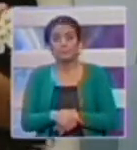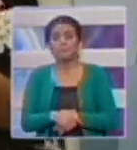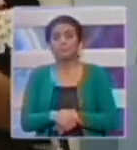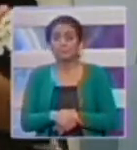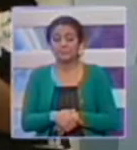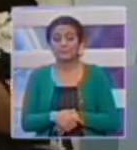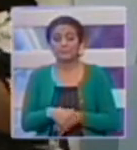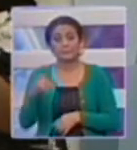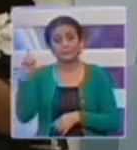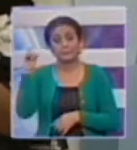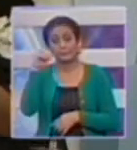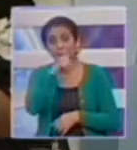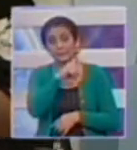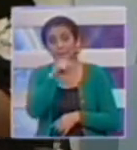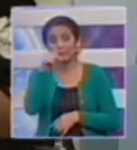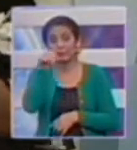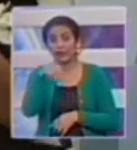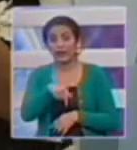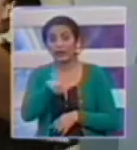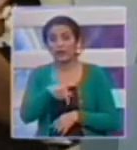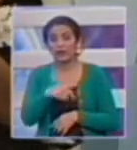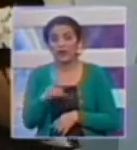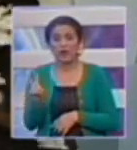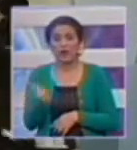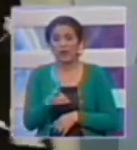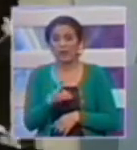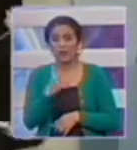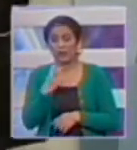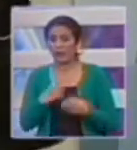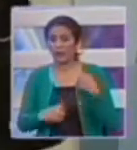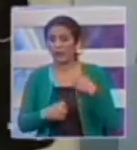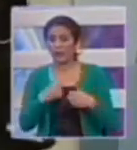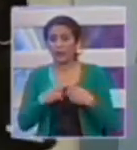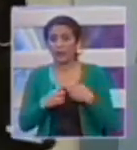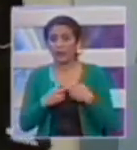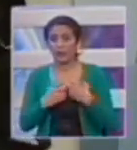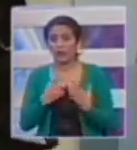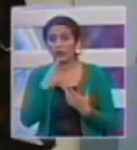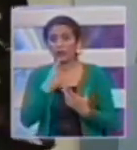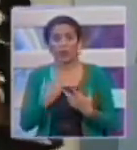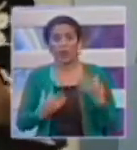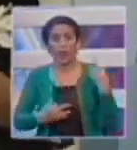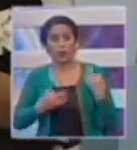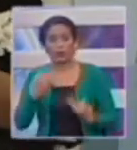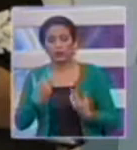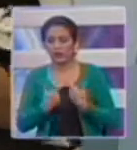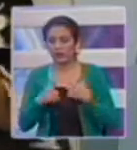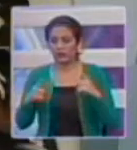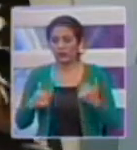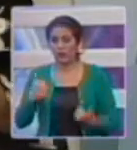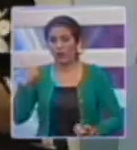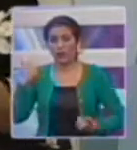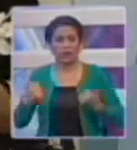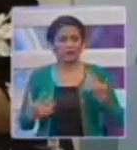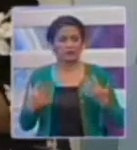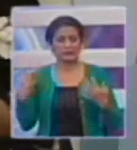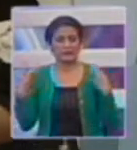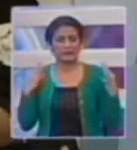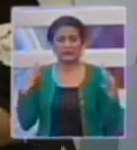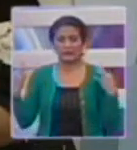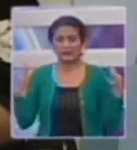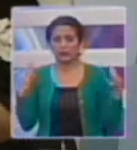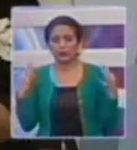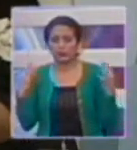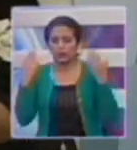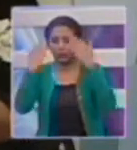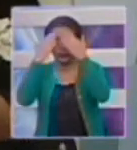estar en un debate en donde nos obligan a escoger entre justicia social y libertad, que por un lado nos dicen, bueno, si quieren que tengamos algunos progresos